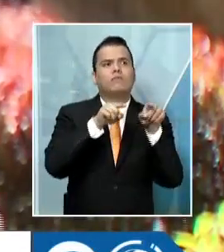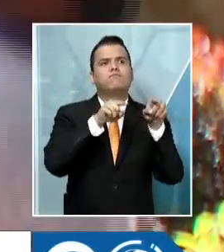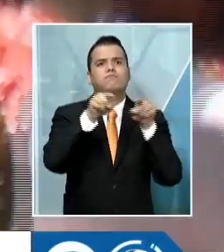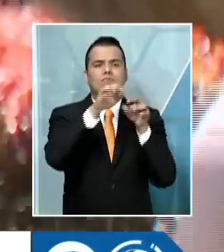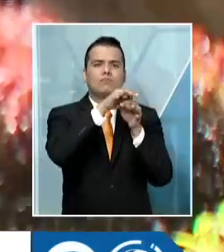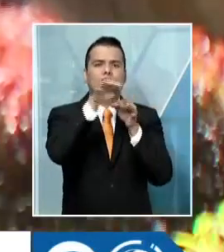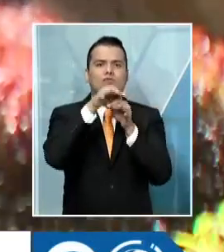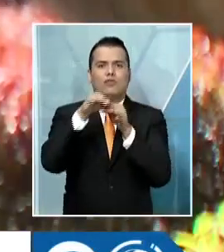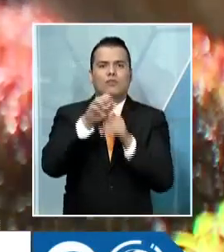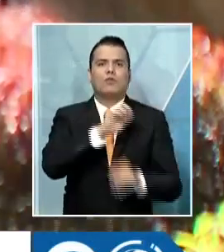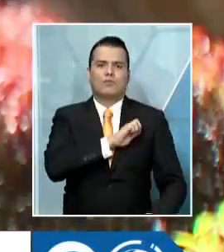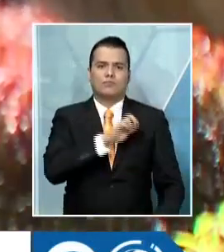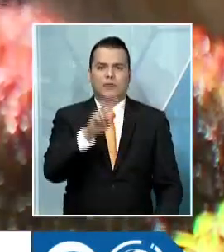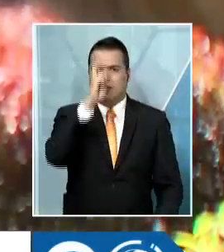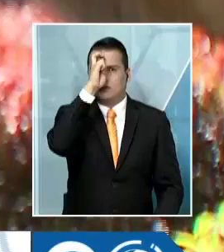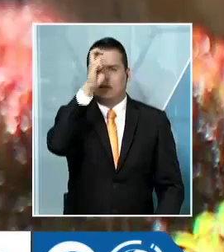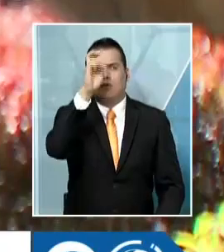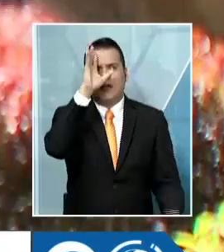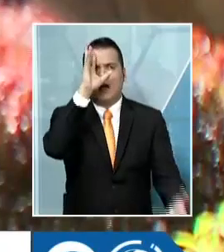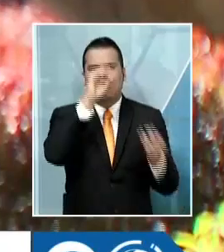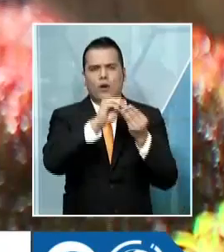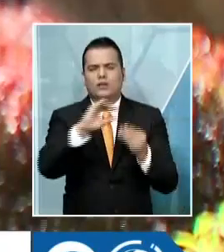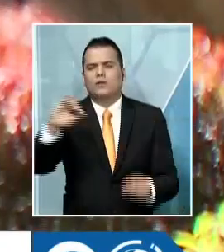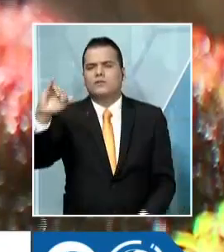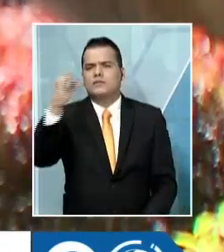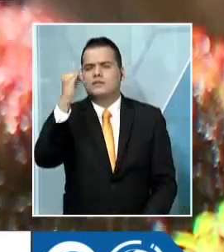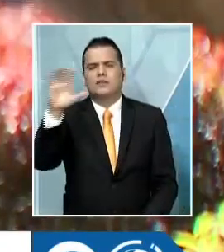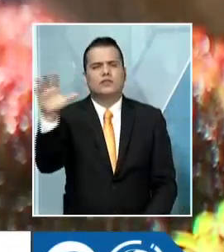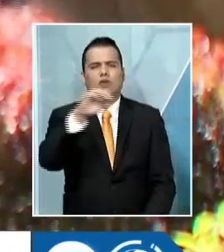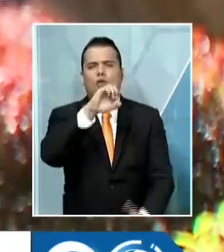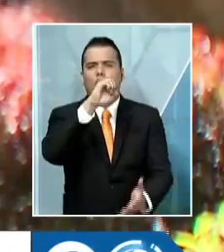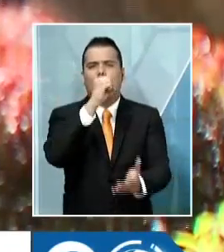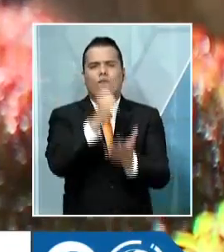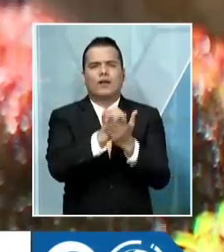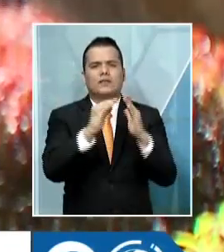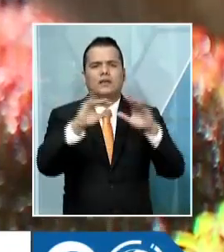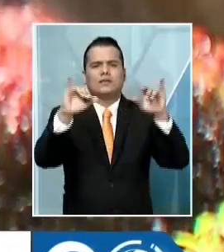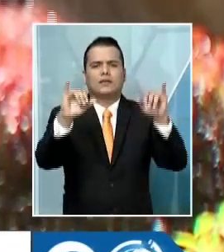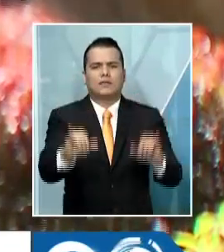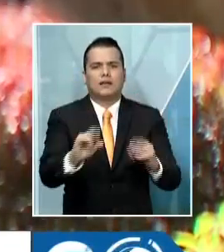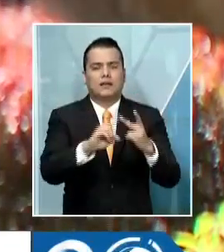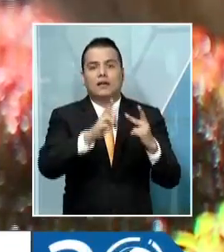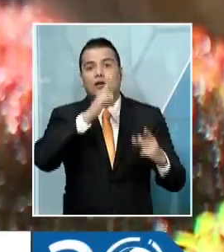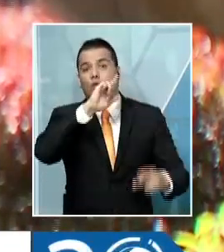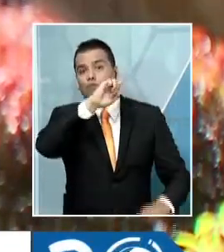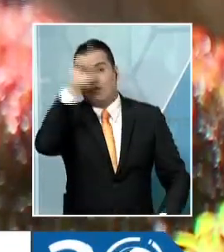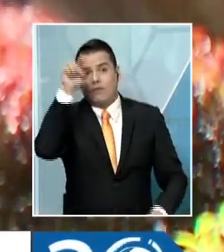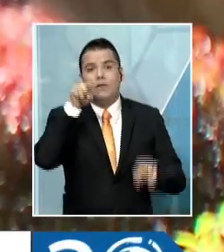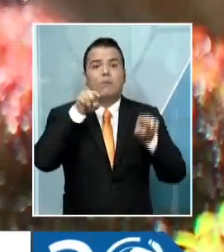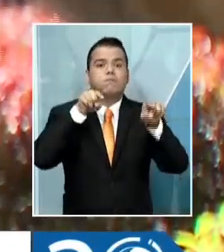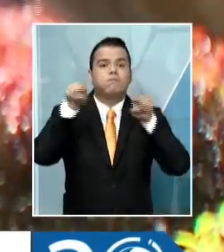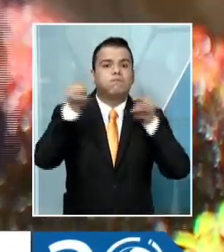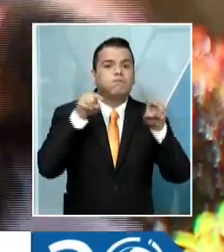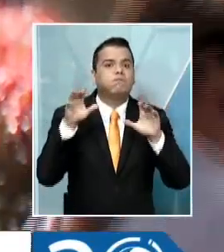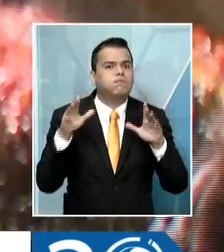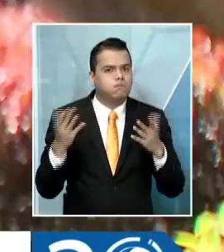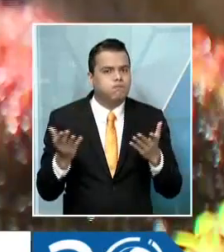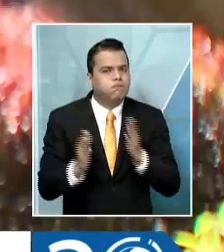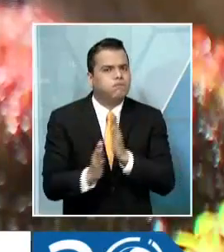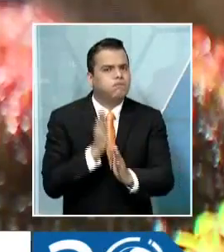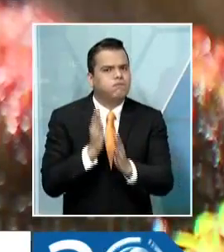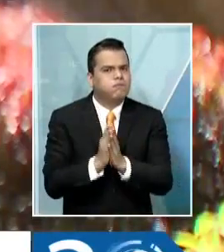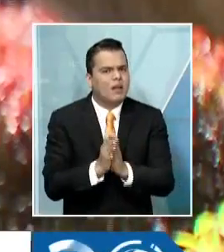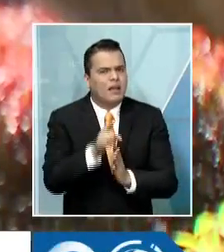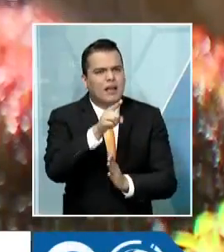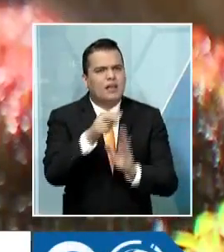del norte del Valle también han tomado la decisión de decretar toques de queda y ley seca en sus localidades. Eso han dicho para evitar al